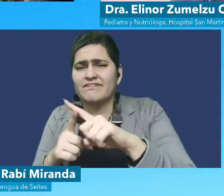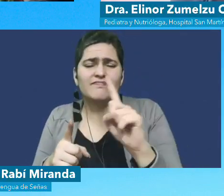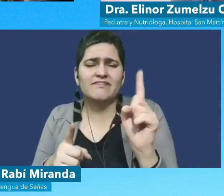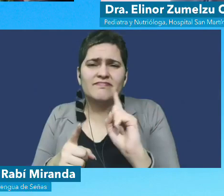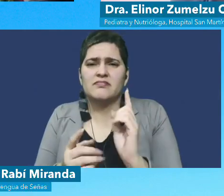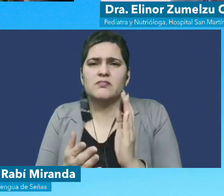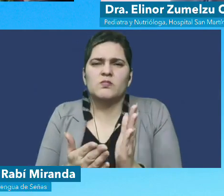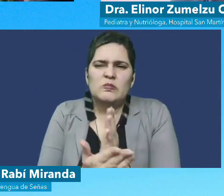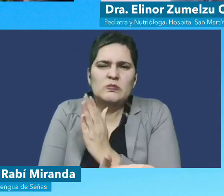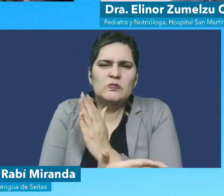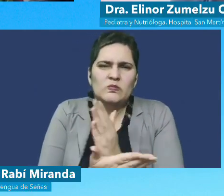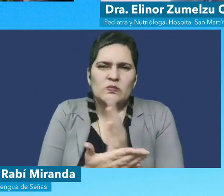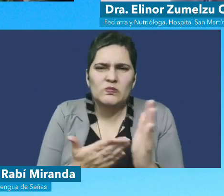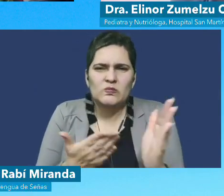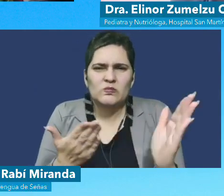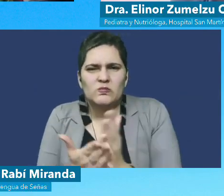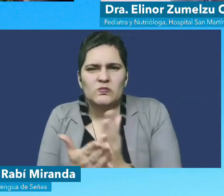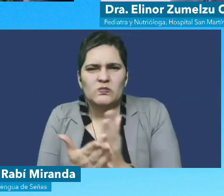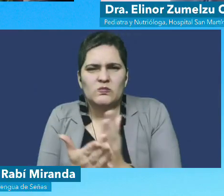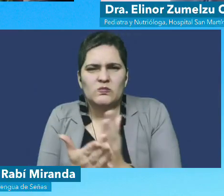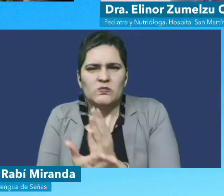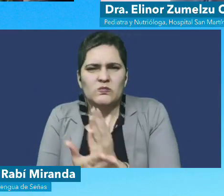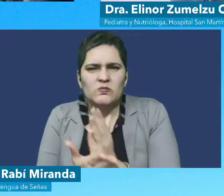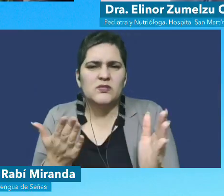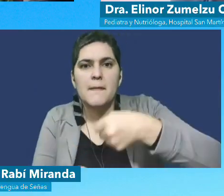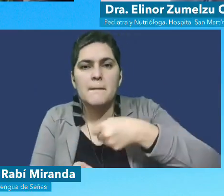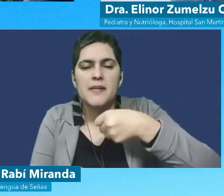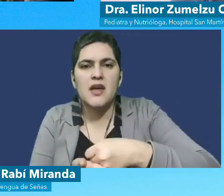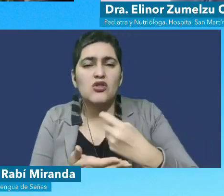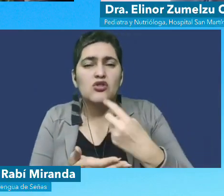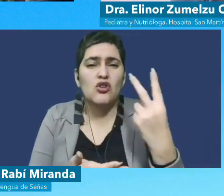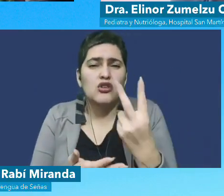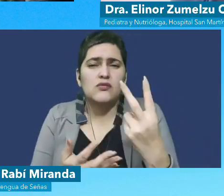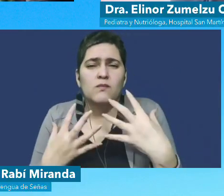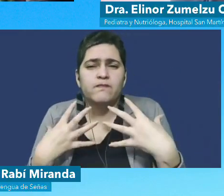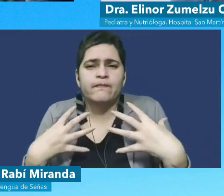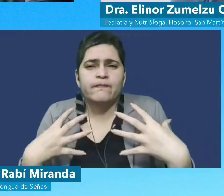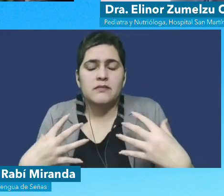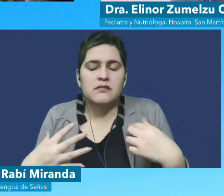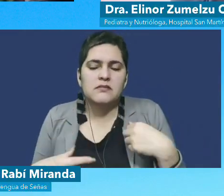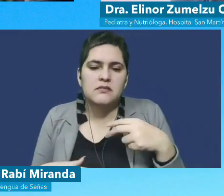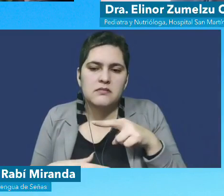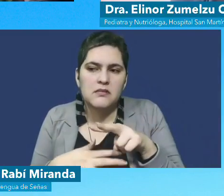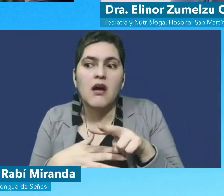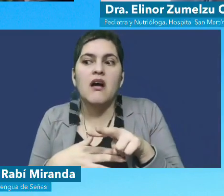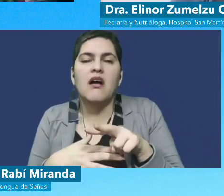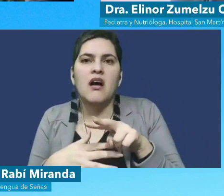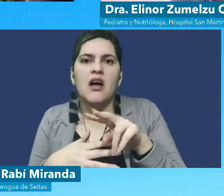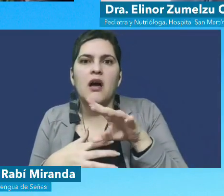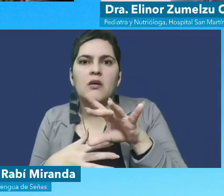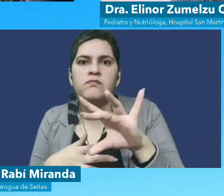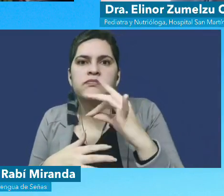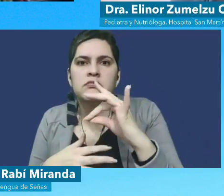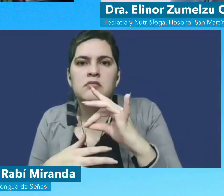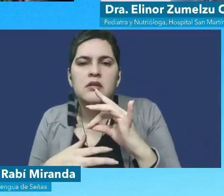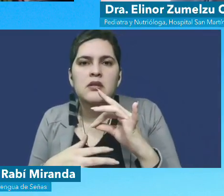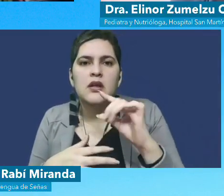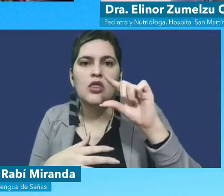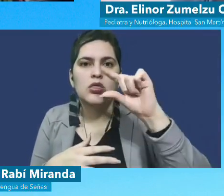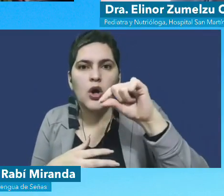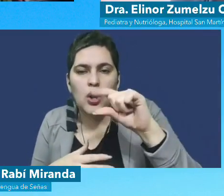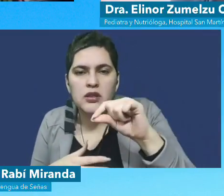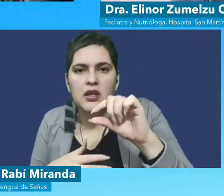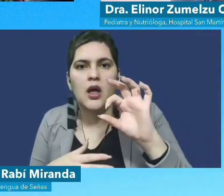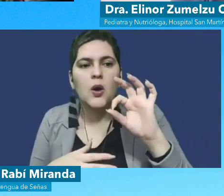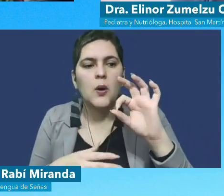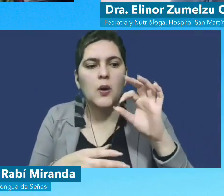verduras solamente con papillas, ambos son muy gorditos, mi hijo menor se da cuenta si le echo algo, gotas o medicamentos a la leche o al té simple. No